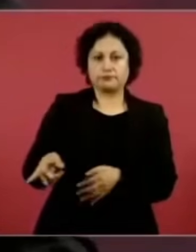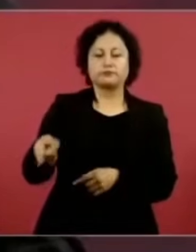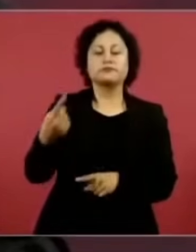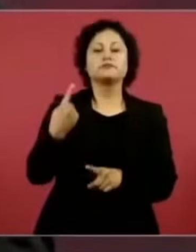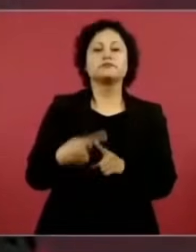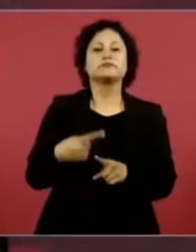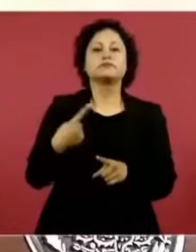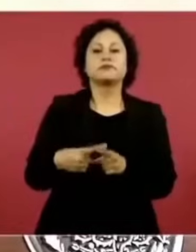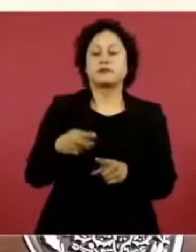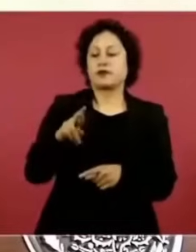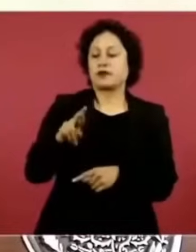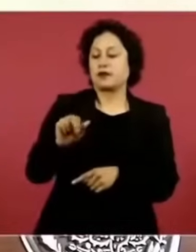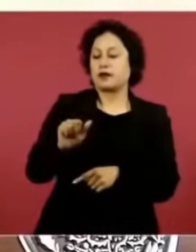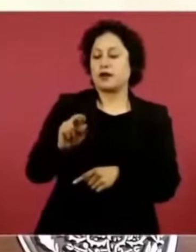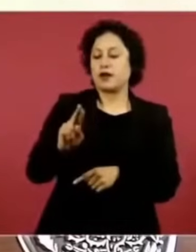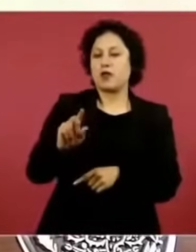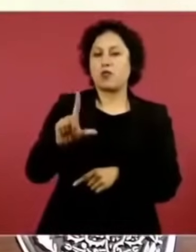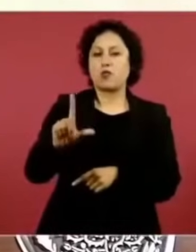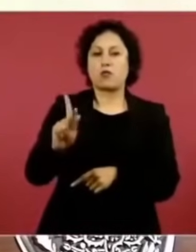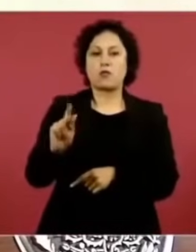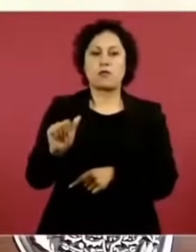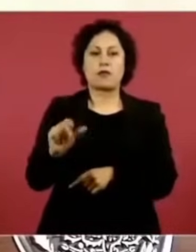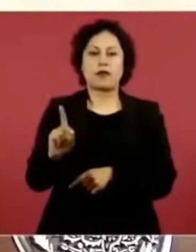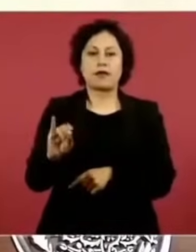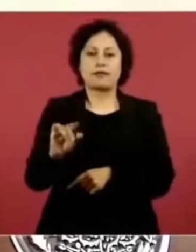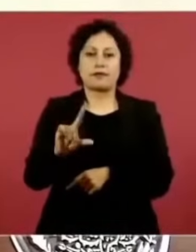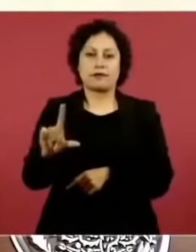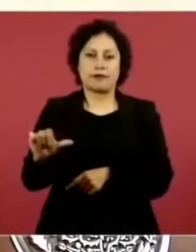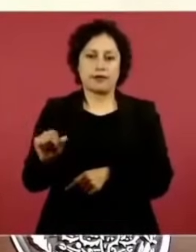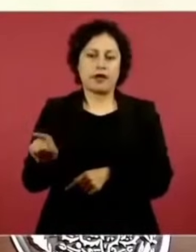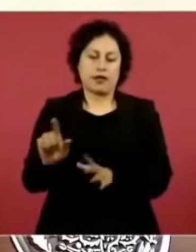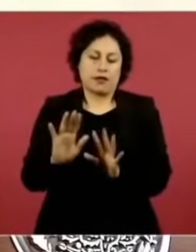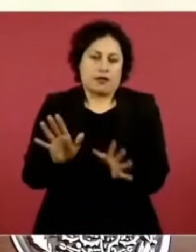Raúl Padilla, en paz descanse,